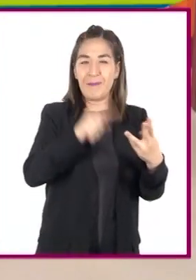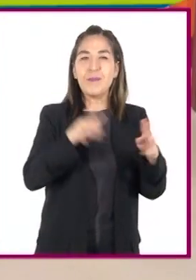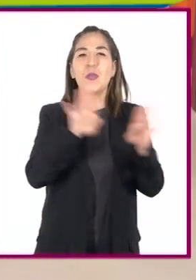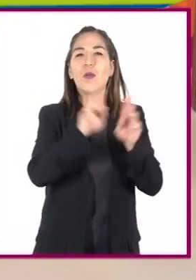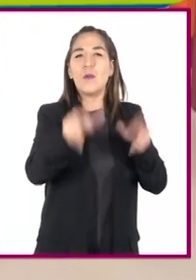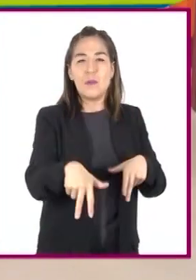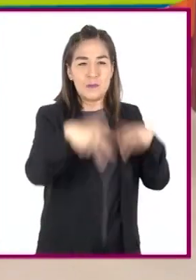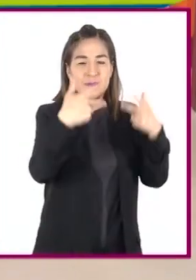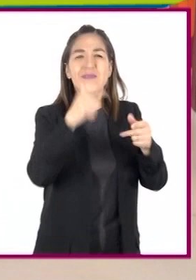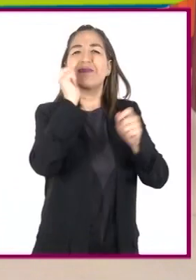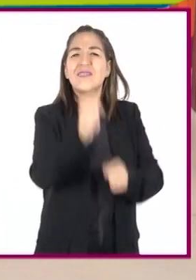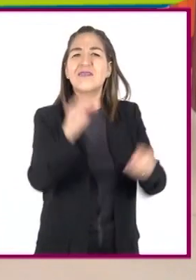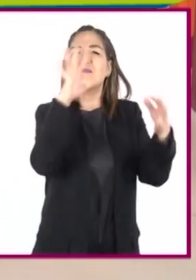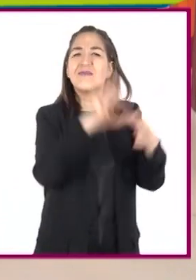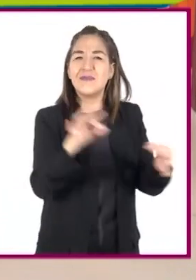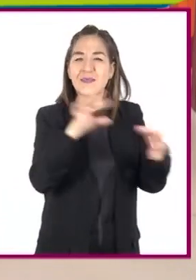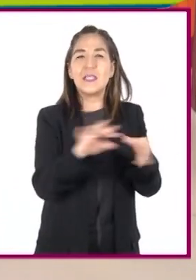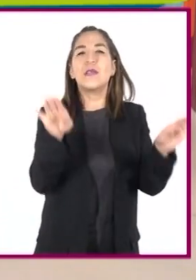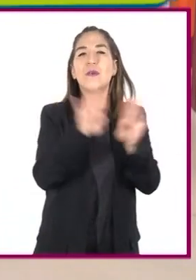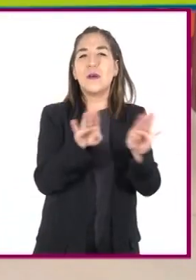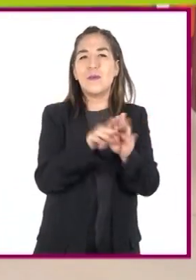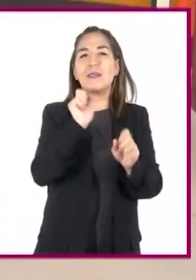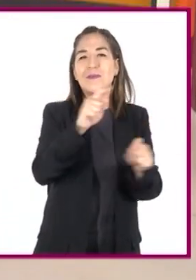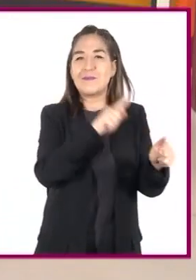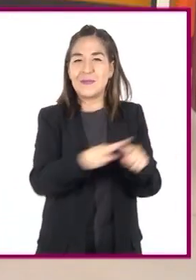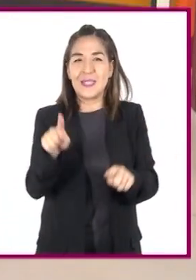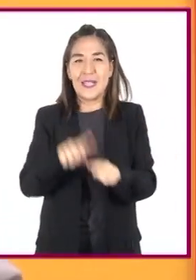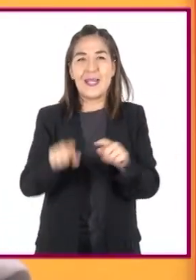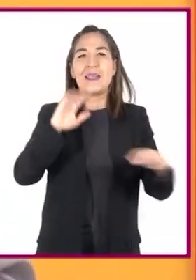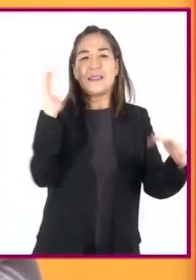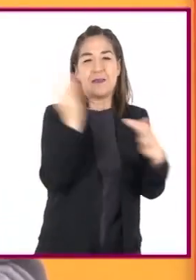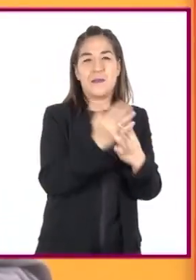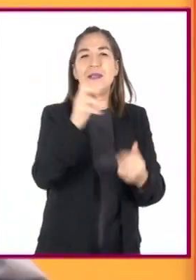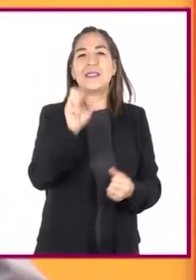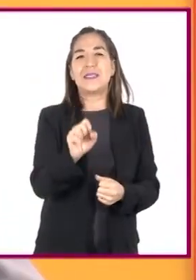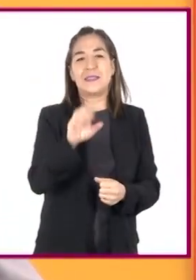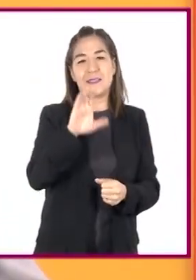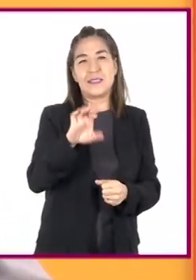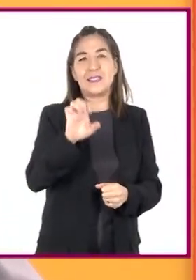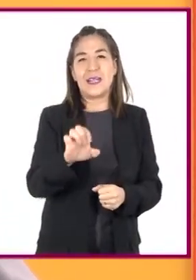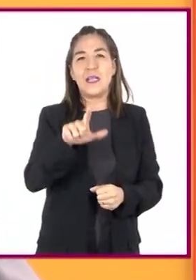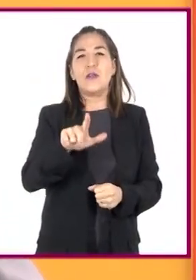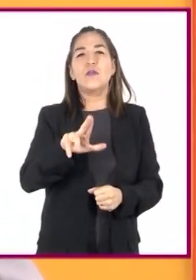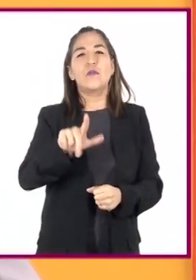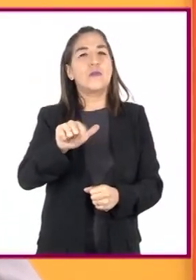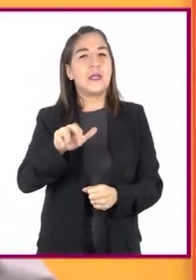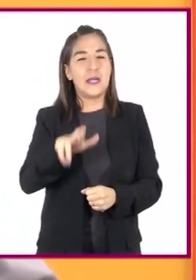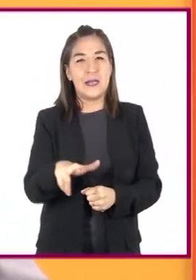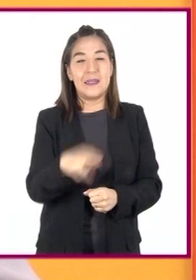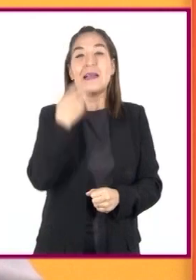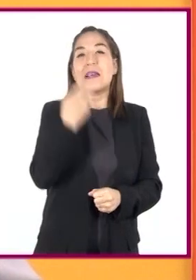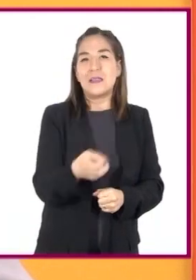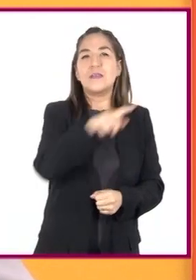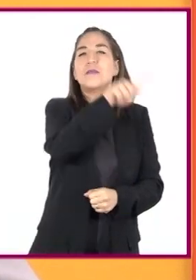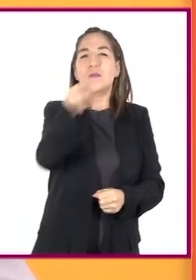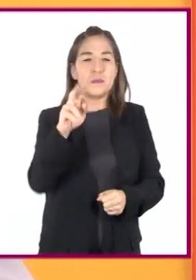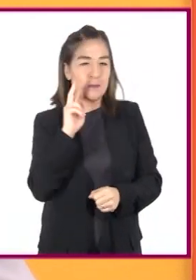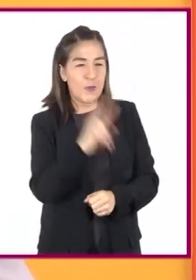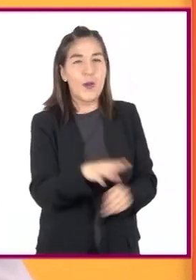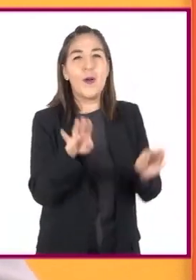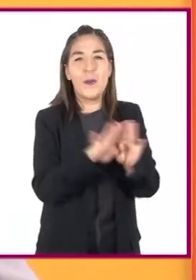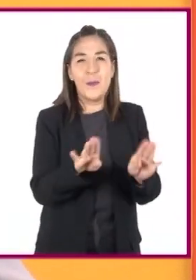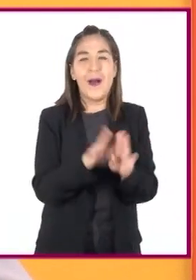nos introdujeron a diversos tipos de división celular, por lo que seguramente será más